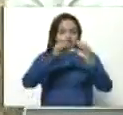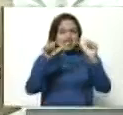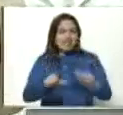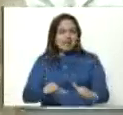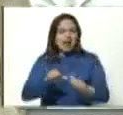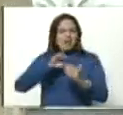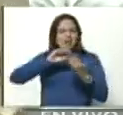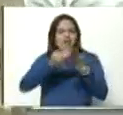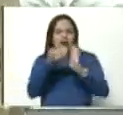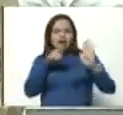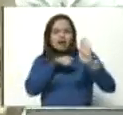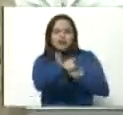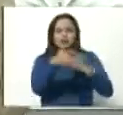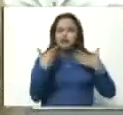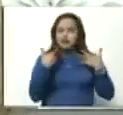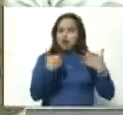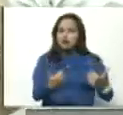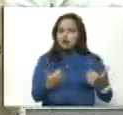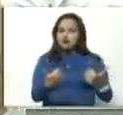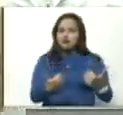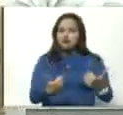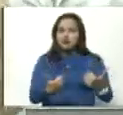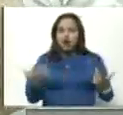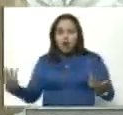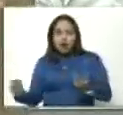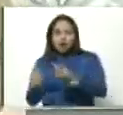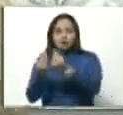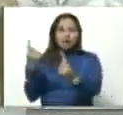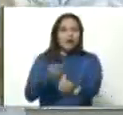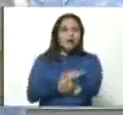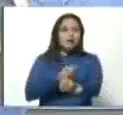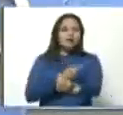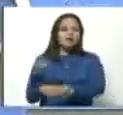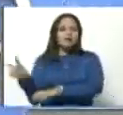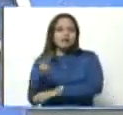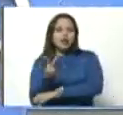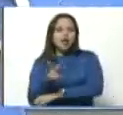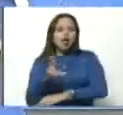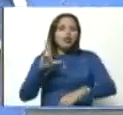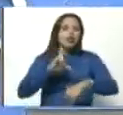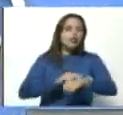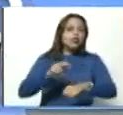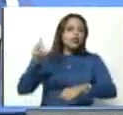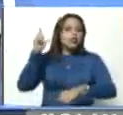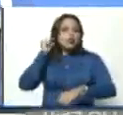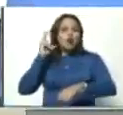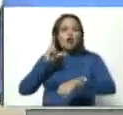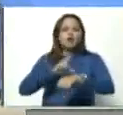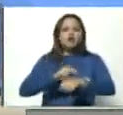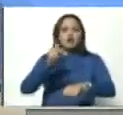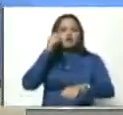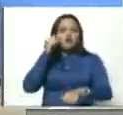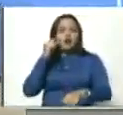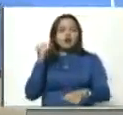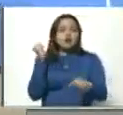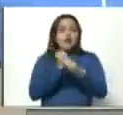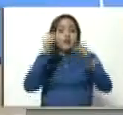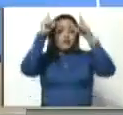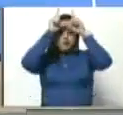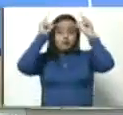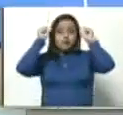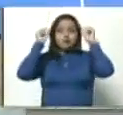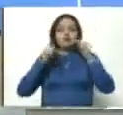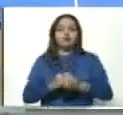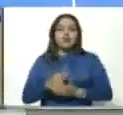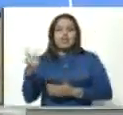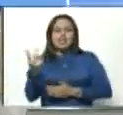Salud, muy integrado a los hermanos venezolanos, a las doctoras y doctores, al personal de enfermería, en esta